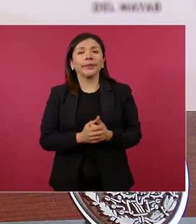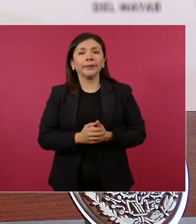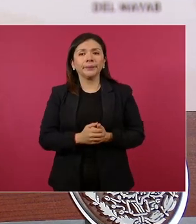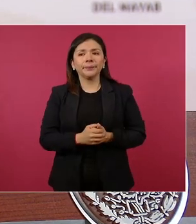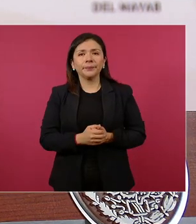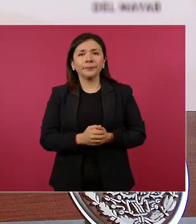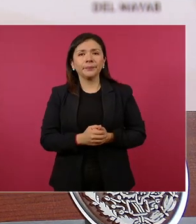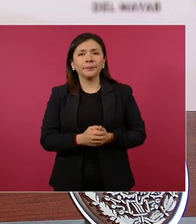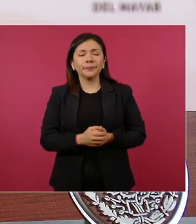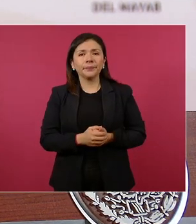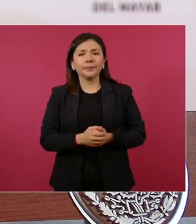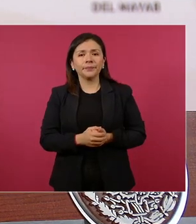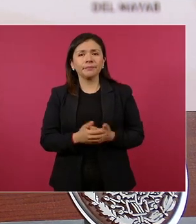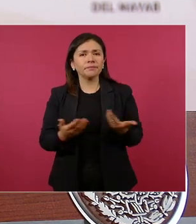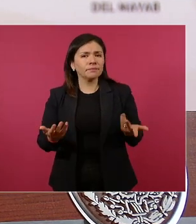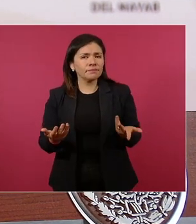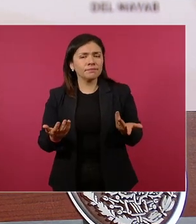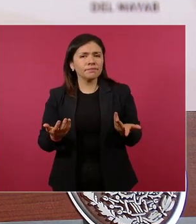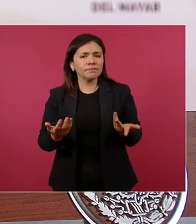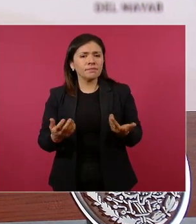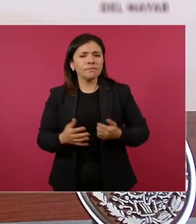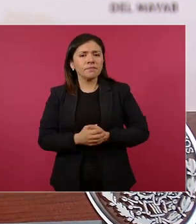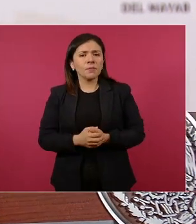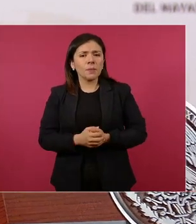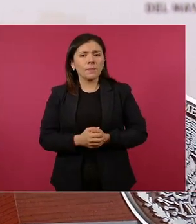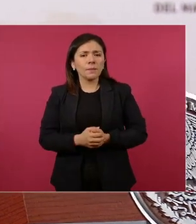trámite. Pero